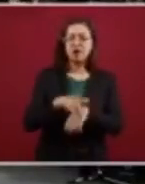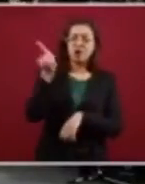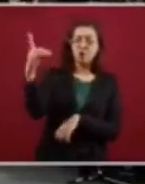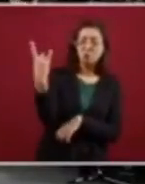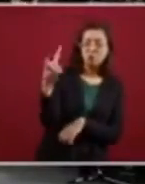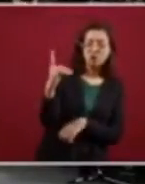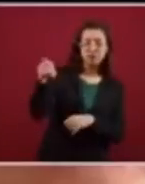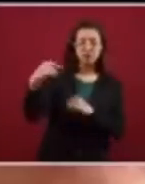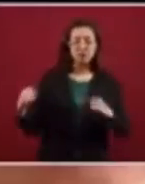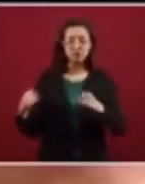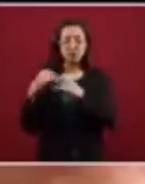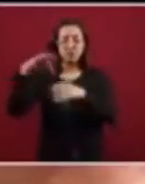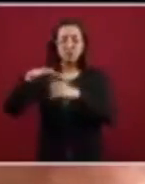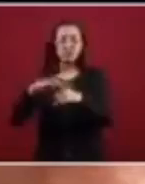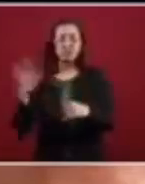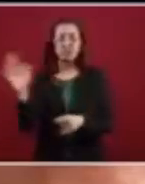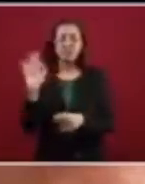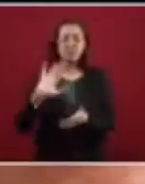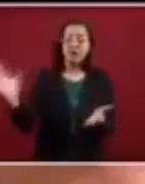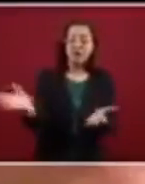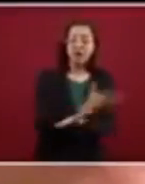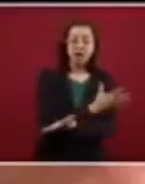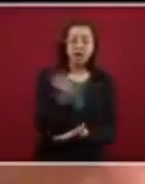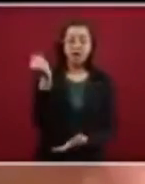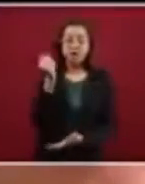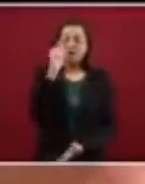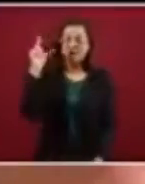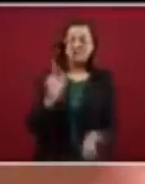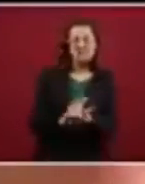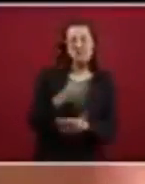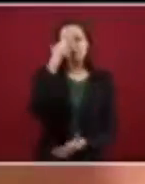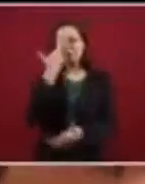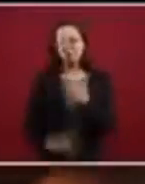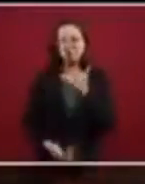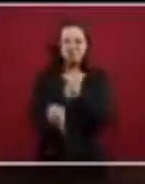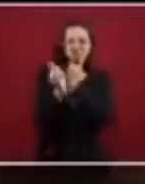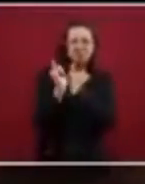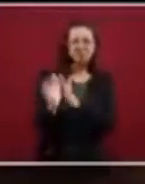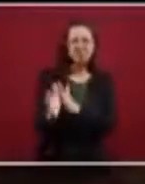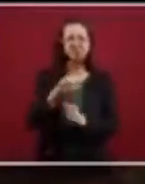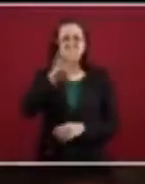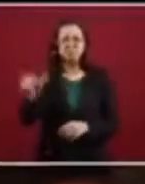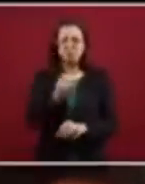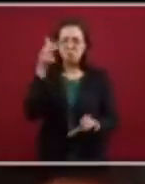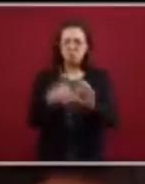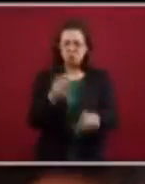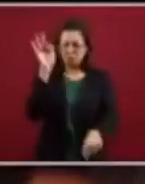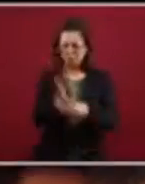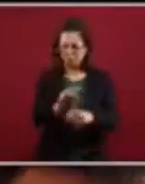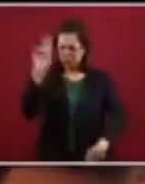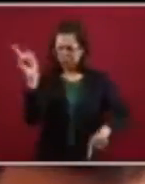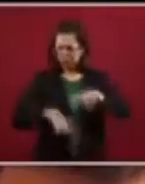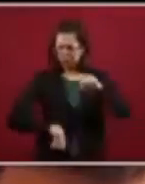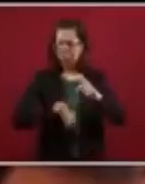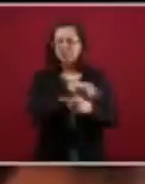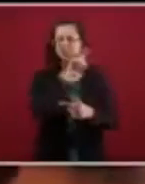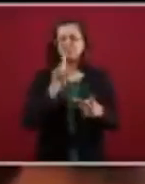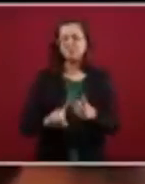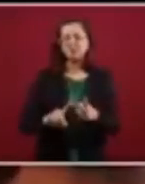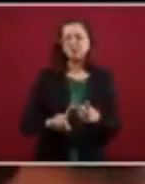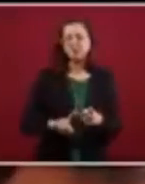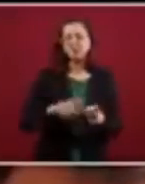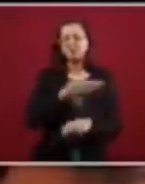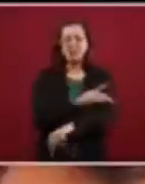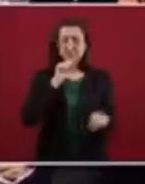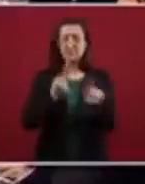Bolivia determinan que ganó las elecciones de manera ilegal o con alguna trampa, ¿se revocaría este asilo? ¿Y si se va a extender a algunos